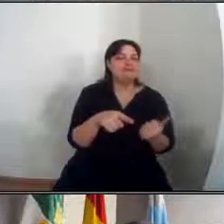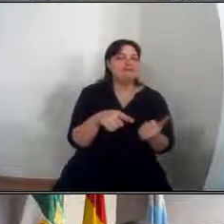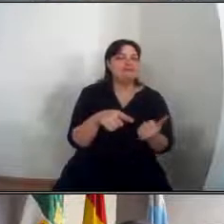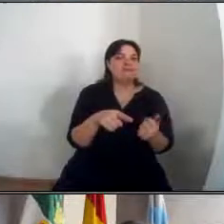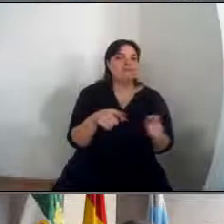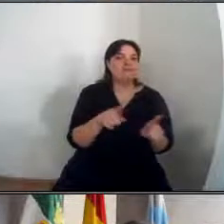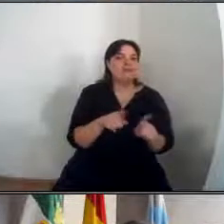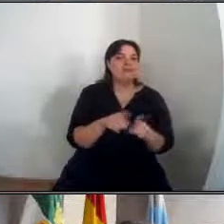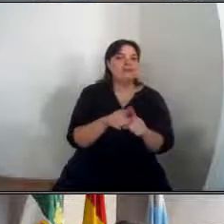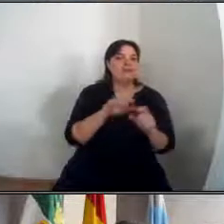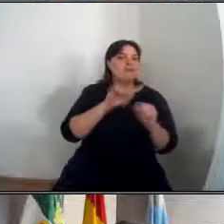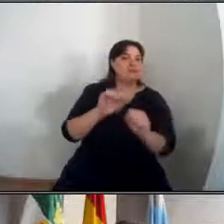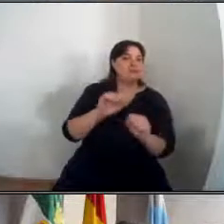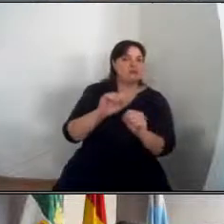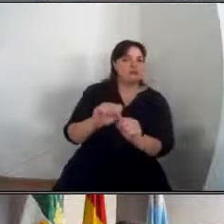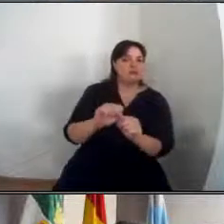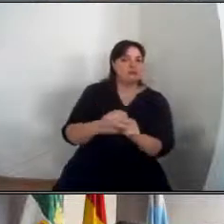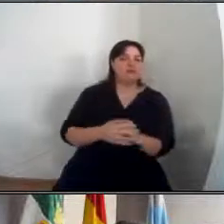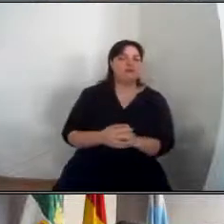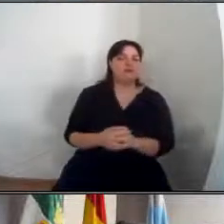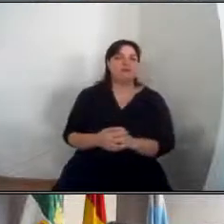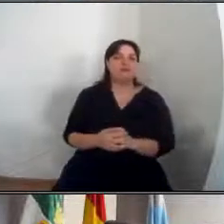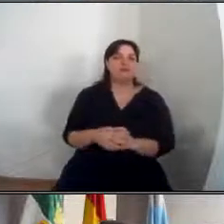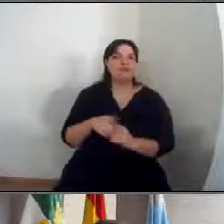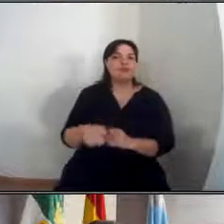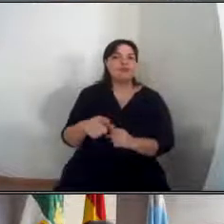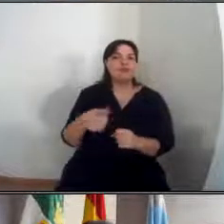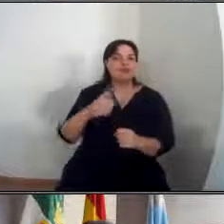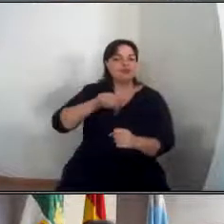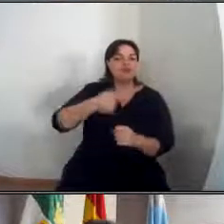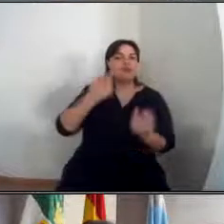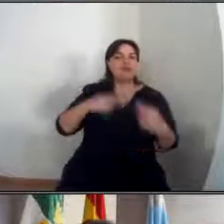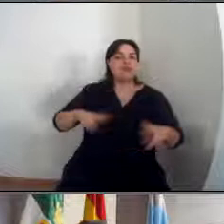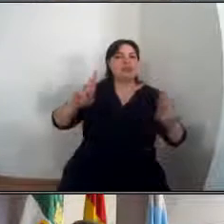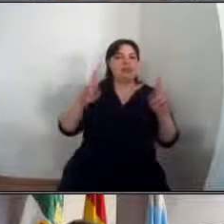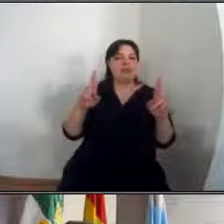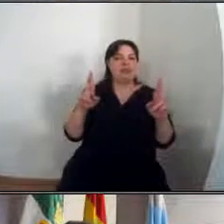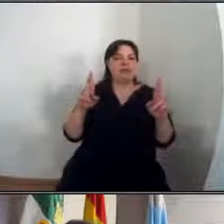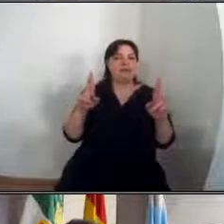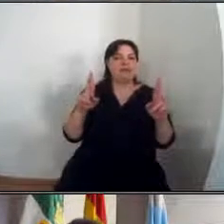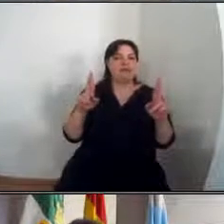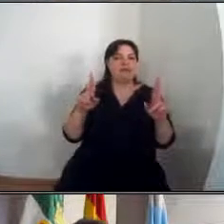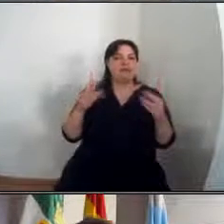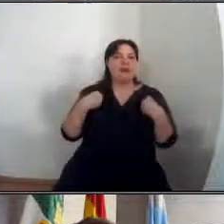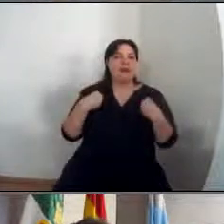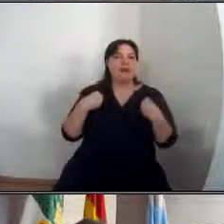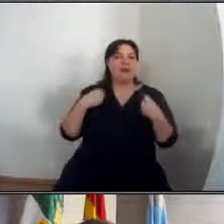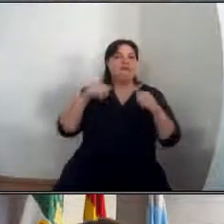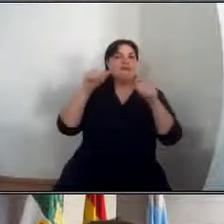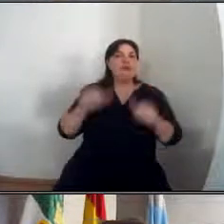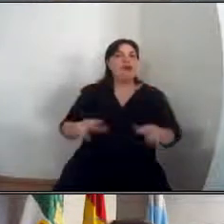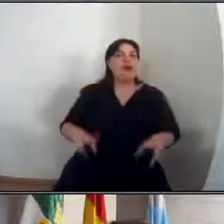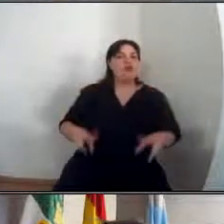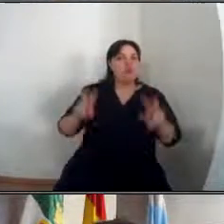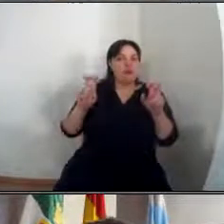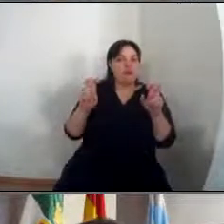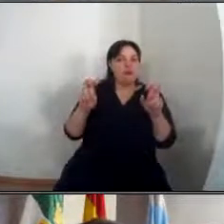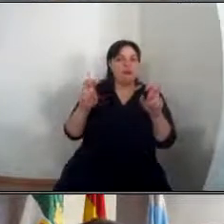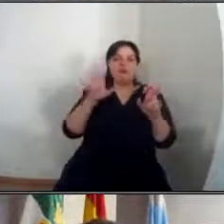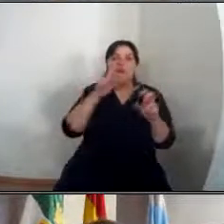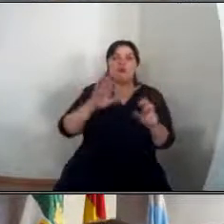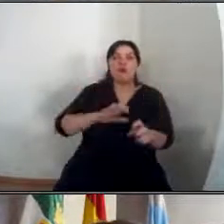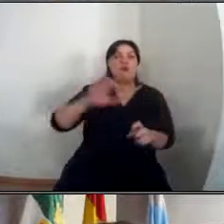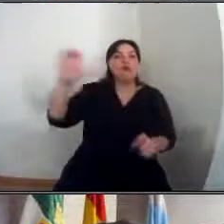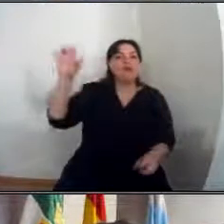dique de contención. Y eso nos tiene que dar la esperanza de una nueva forma de vida, que yo creo que desde Europa se debe